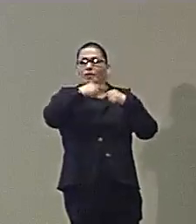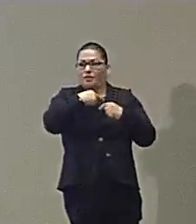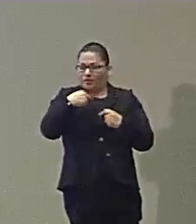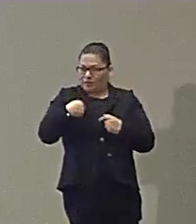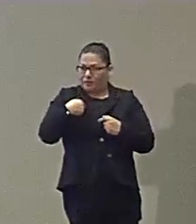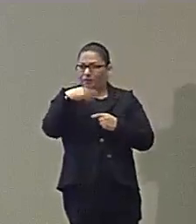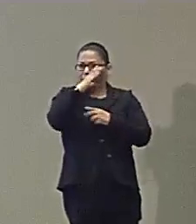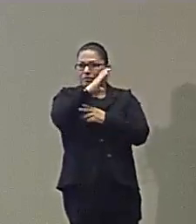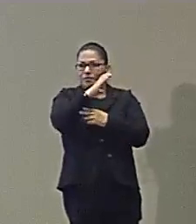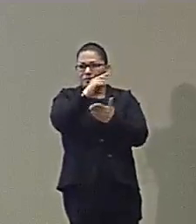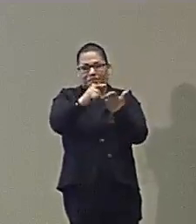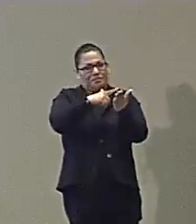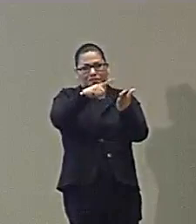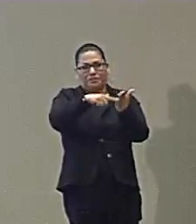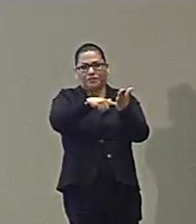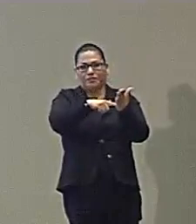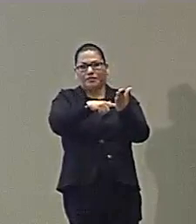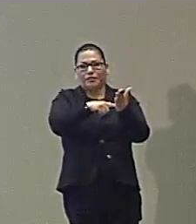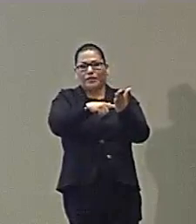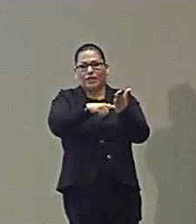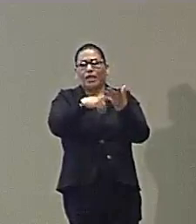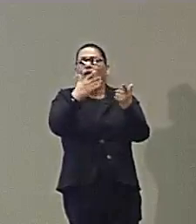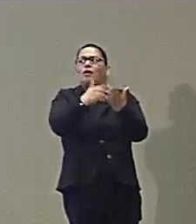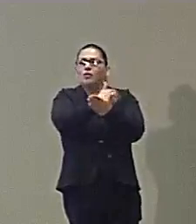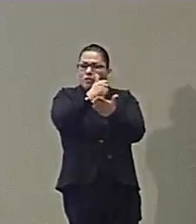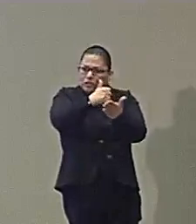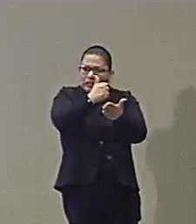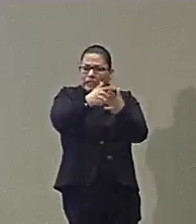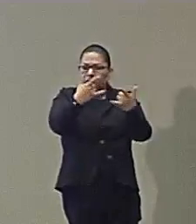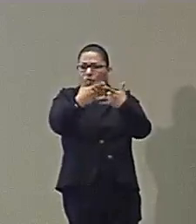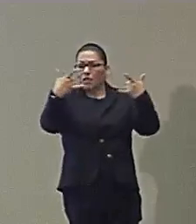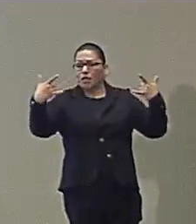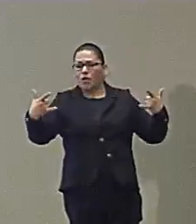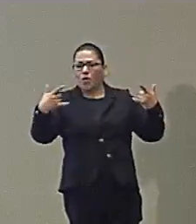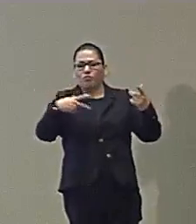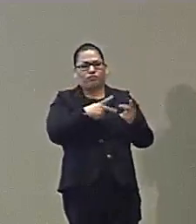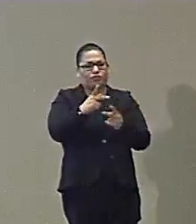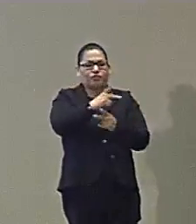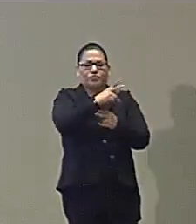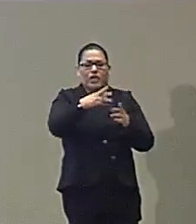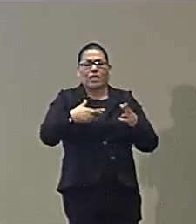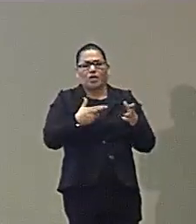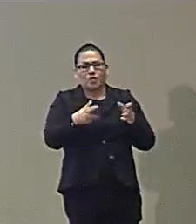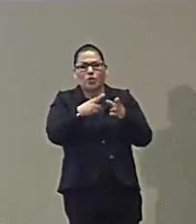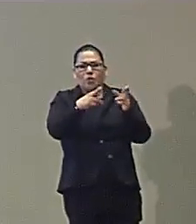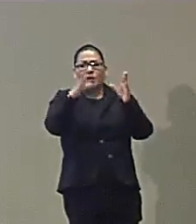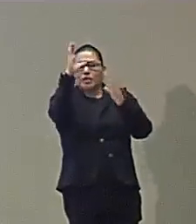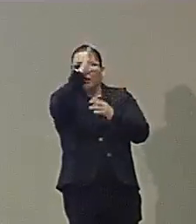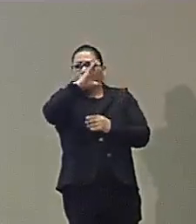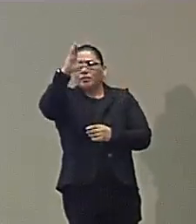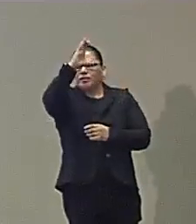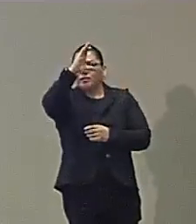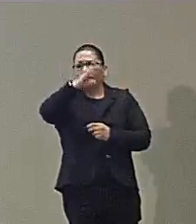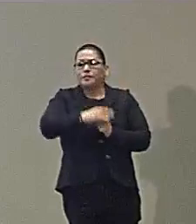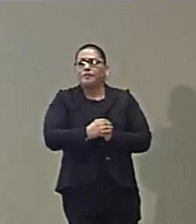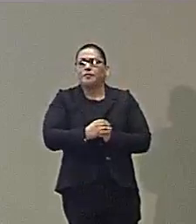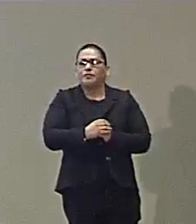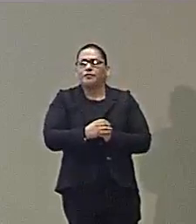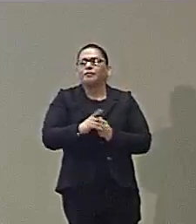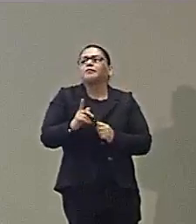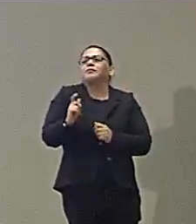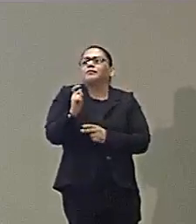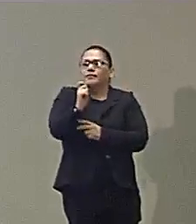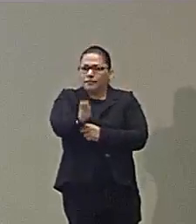ciudades centros históricos paseos y rutas culturales la cultura